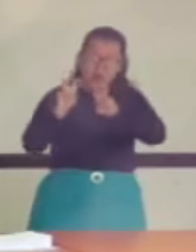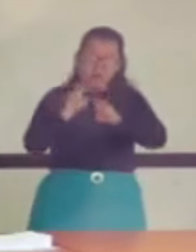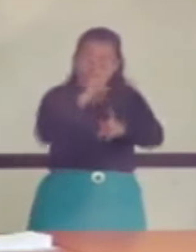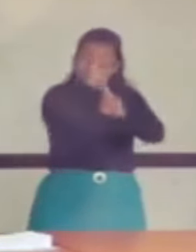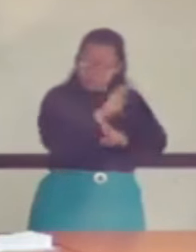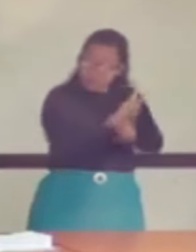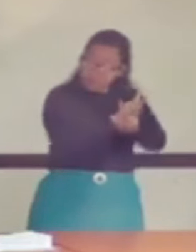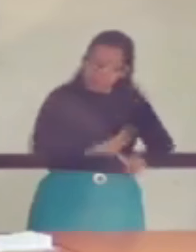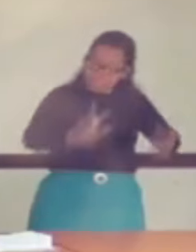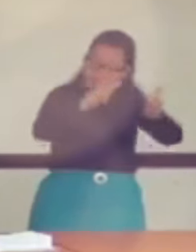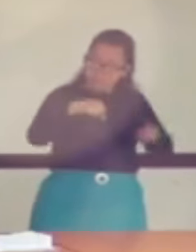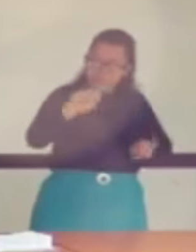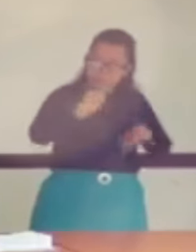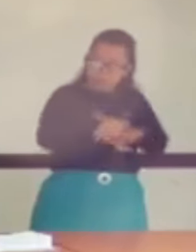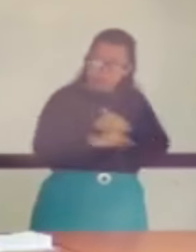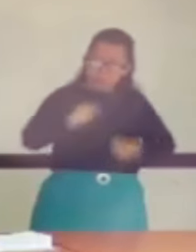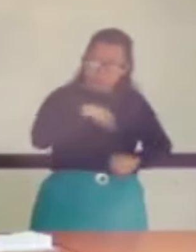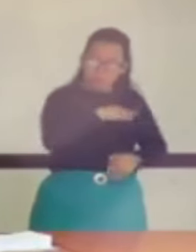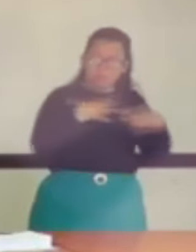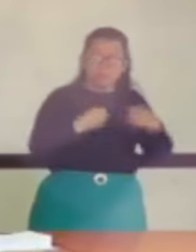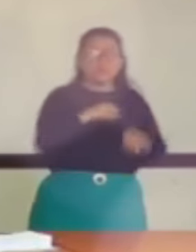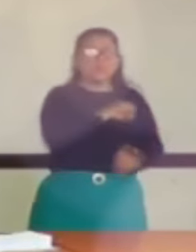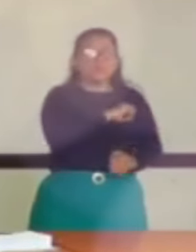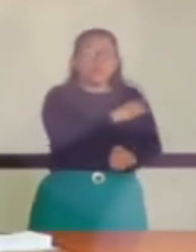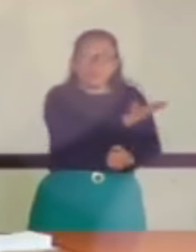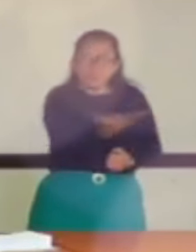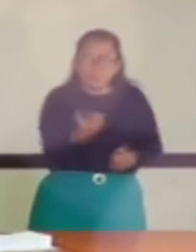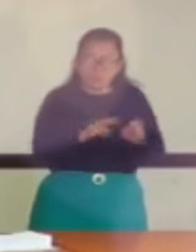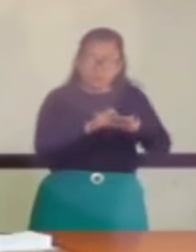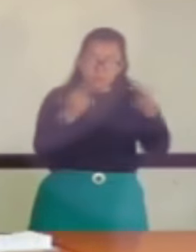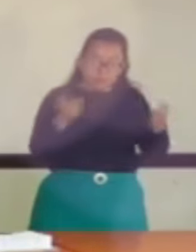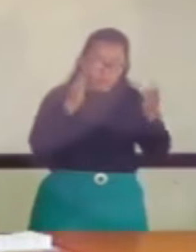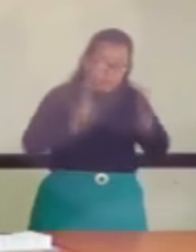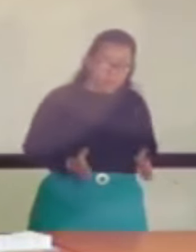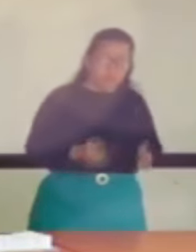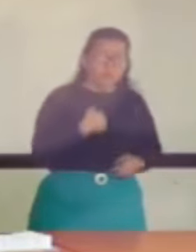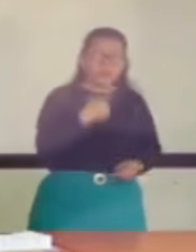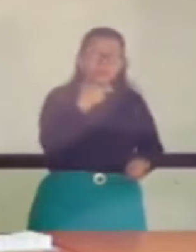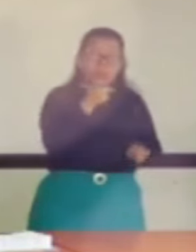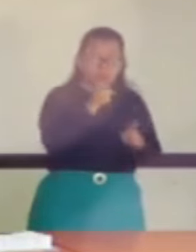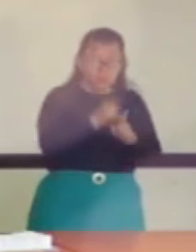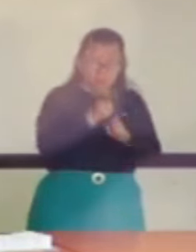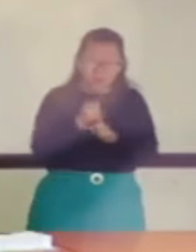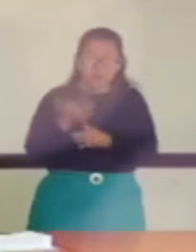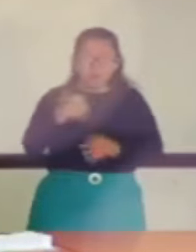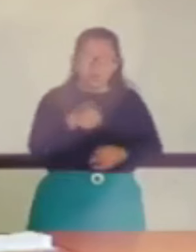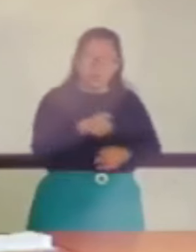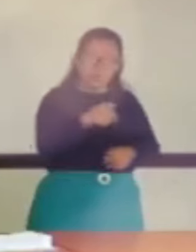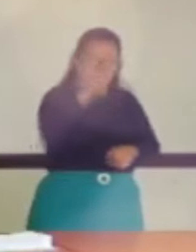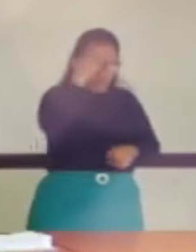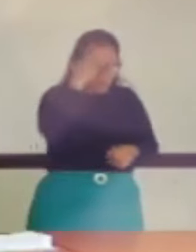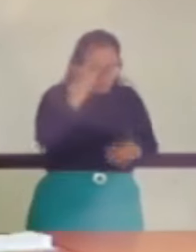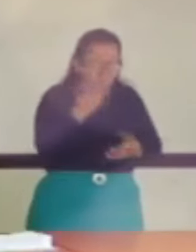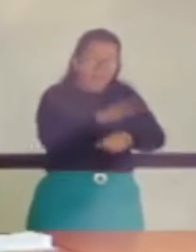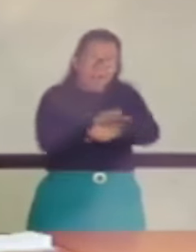Probidad, compañeros periodistas. Pues efectivamente el día de hoy nos convoca